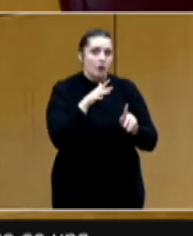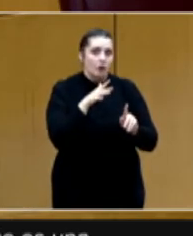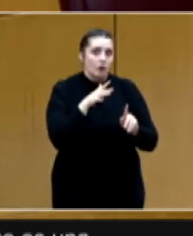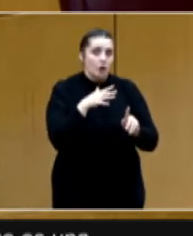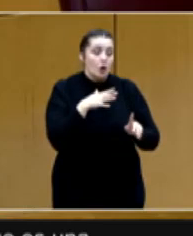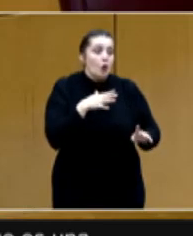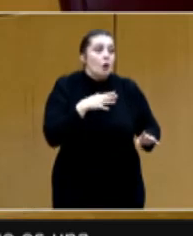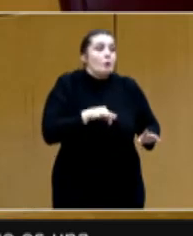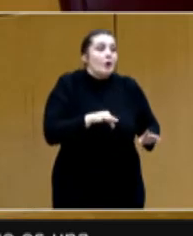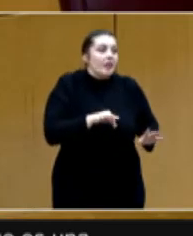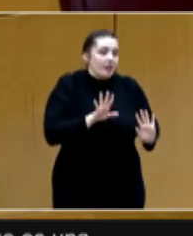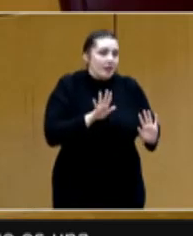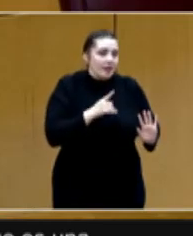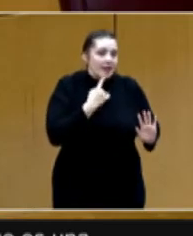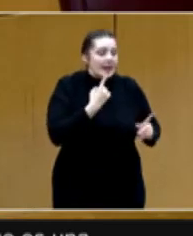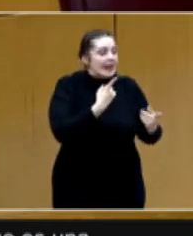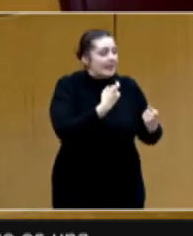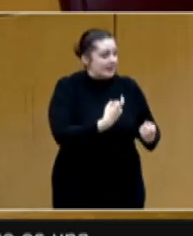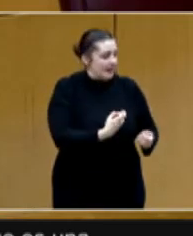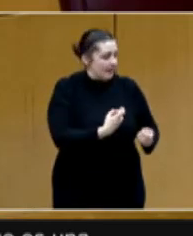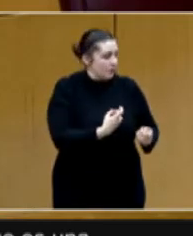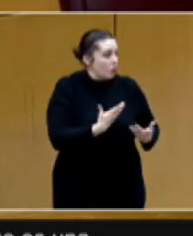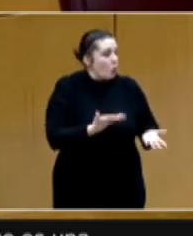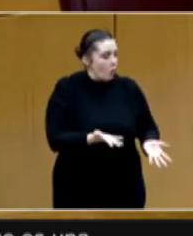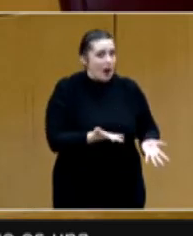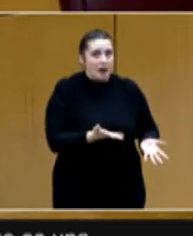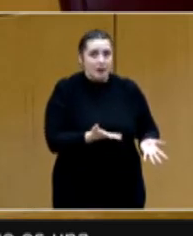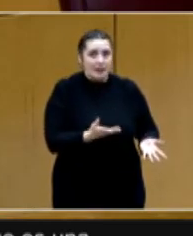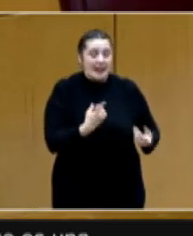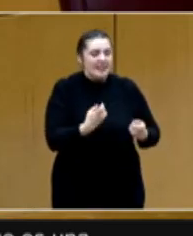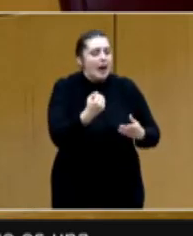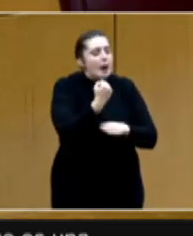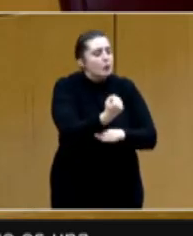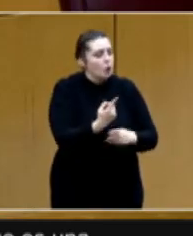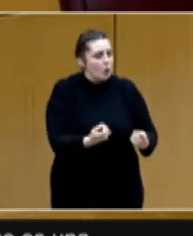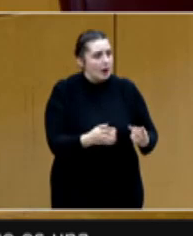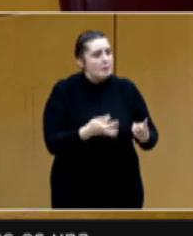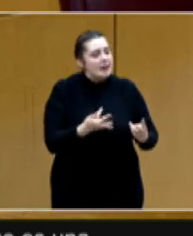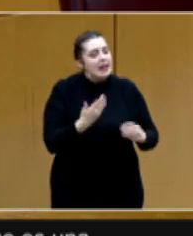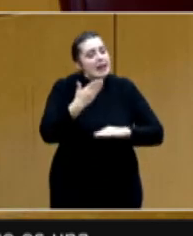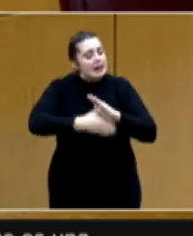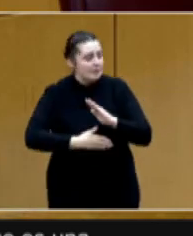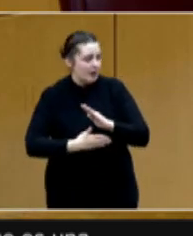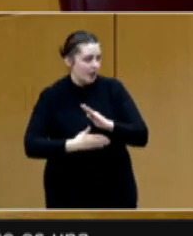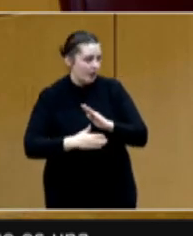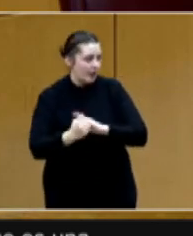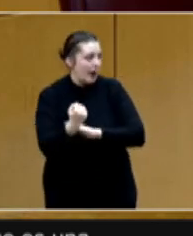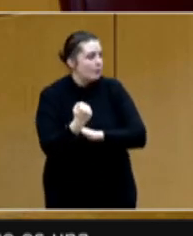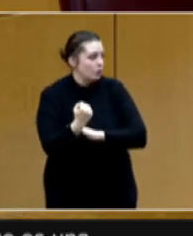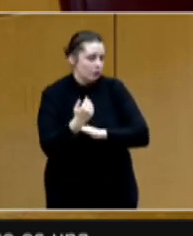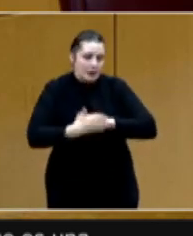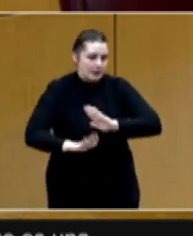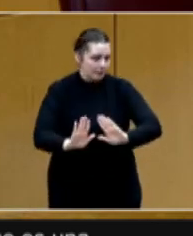Pero puede decir las necesidades de apoyo que tiene sino quién quiere que le apoye y hasta Cuáles son los límites de ese apoyo que es muy interesante